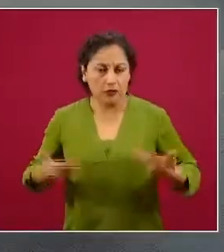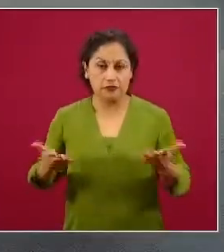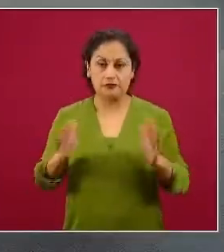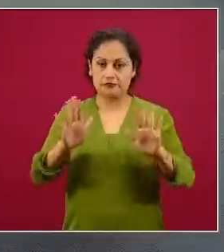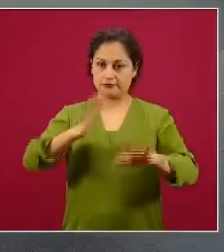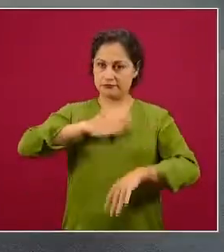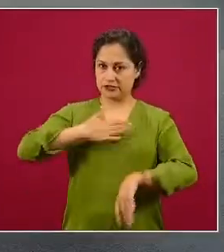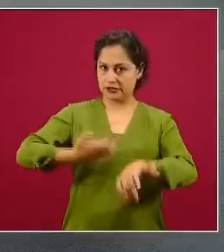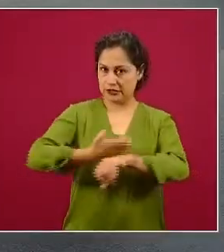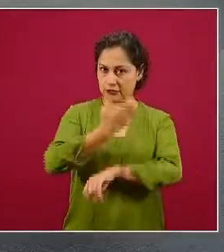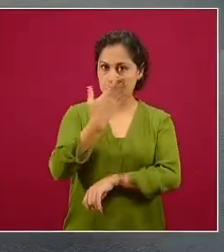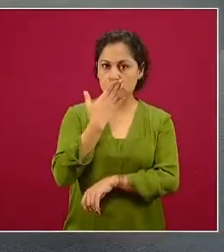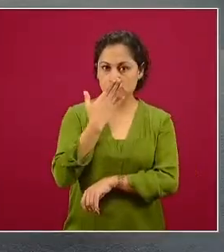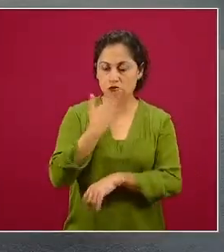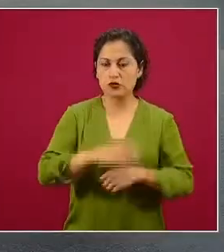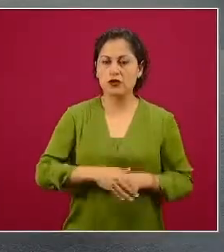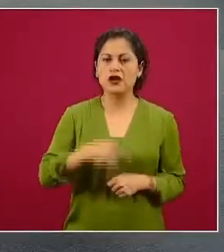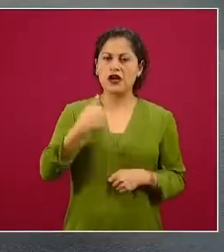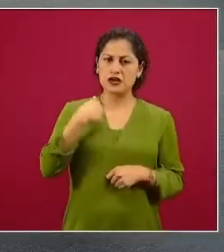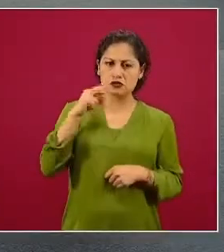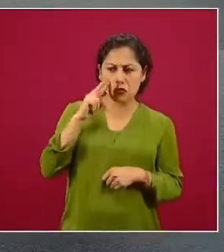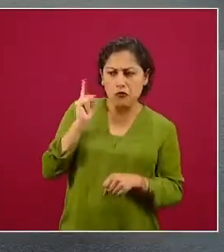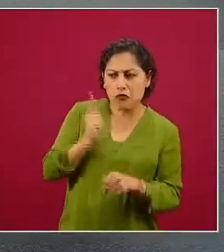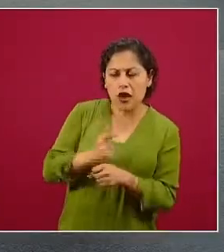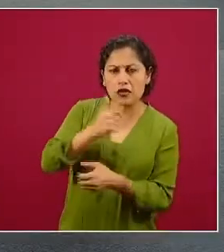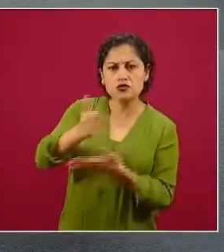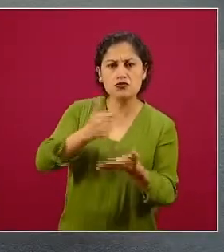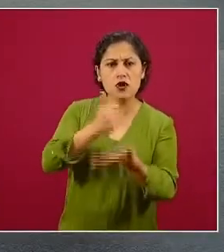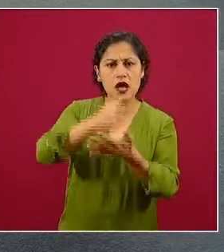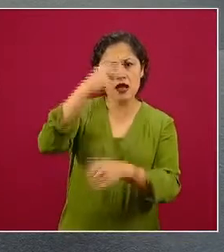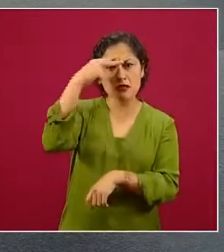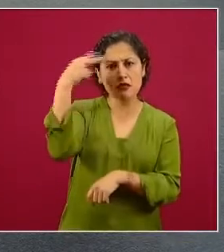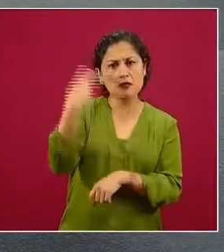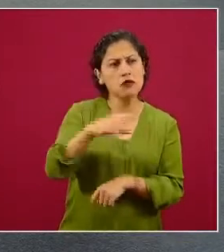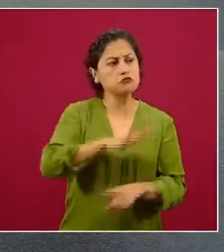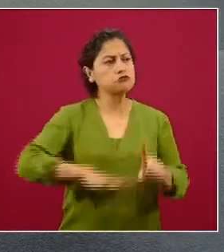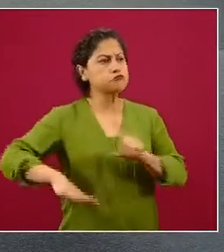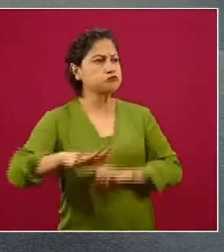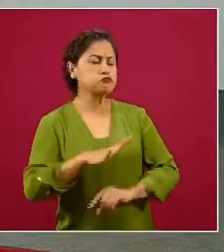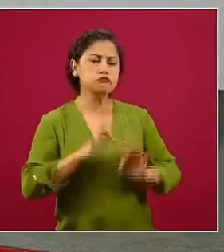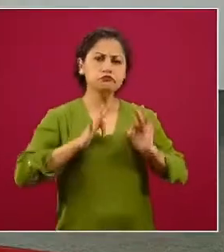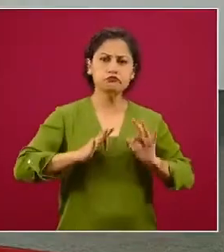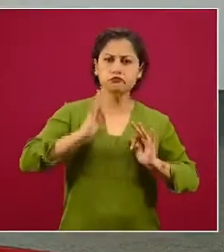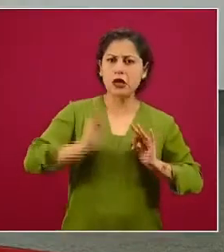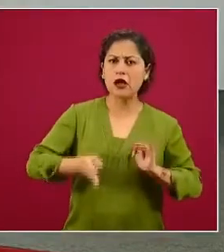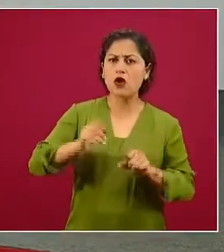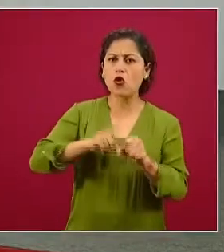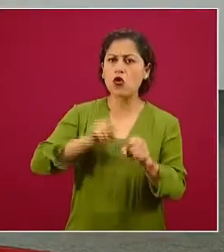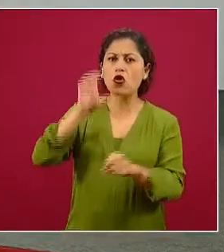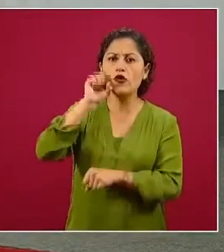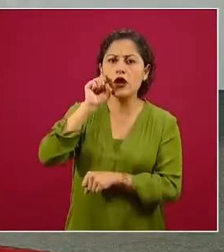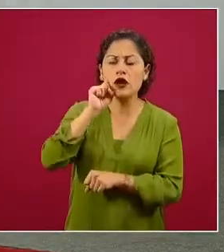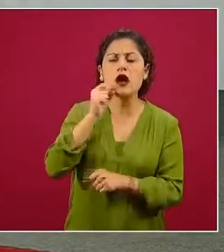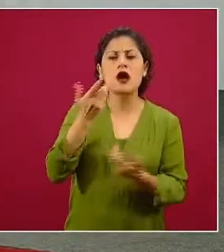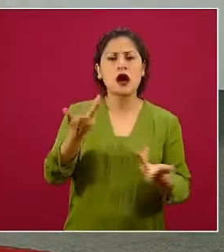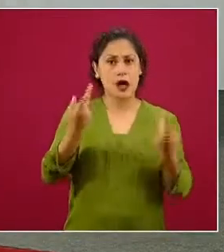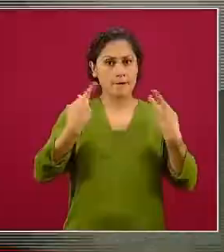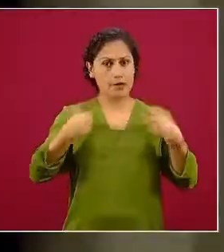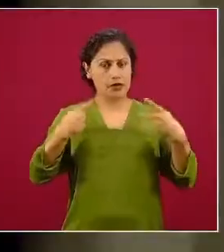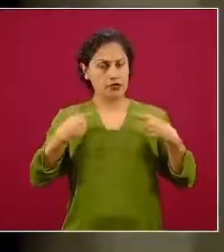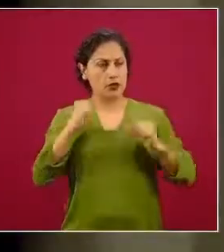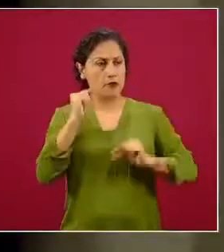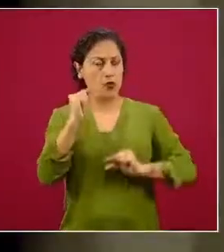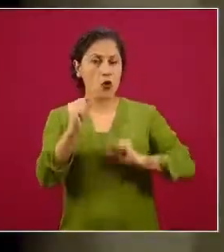he apreciado aquí en la Ciudad de México cómo se han organizado para convivir con el color naranja, cómo de alguna manera los ciudadanos, vuelven poco a poco a